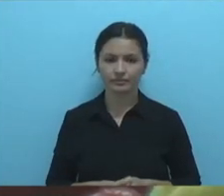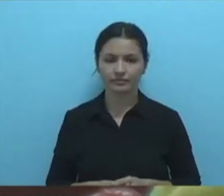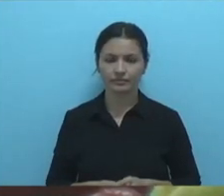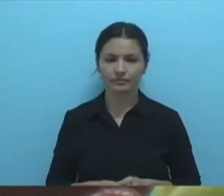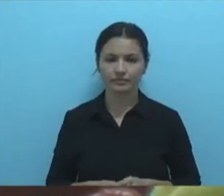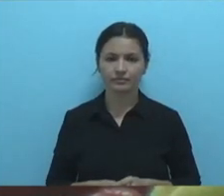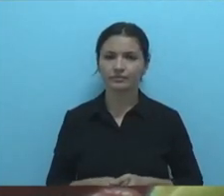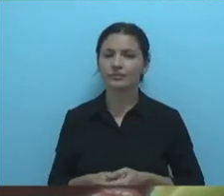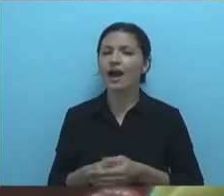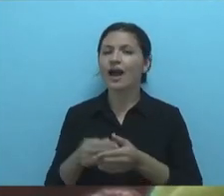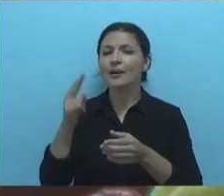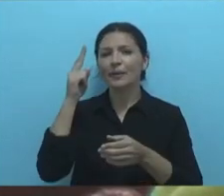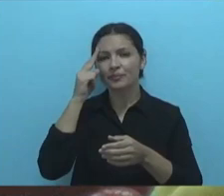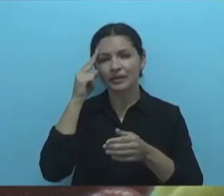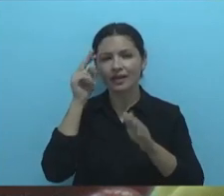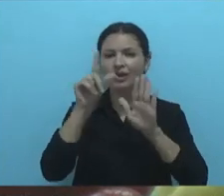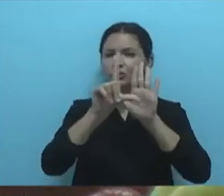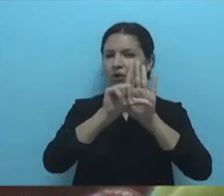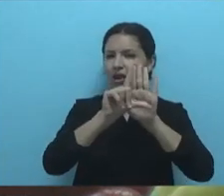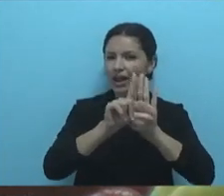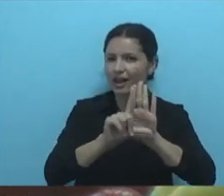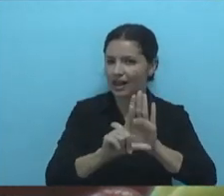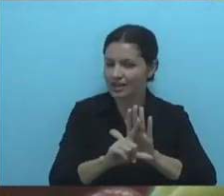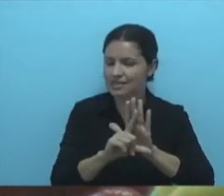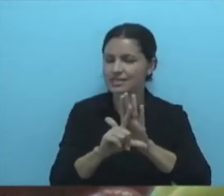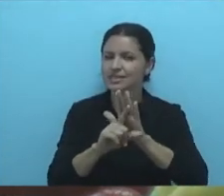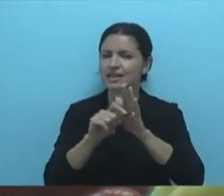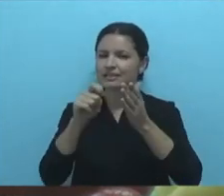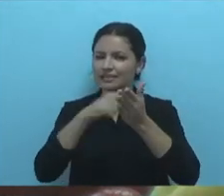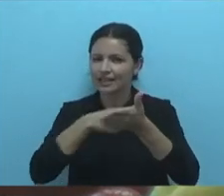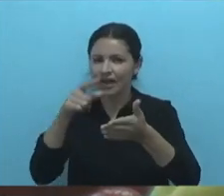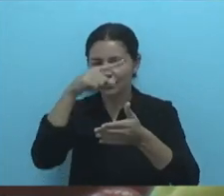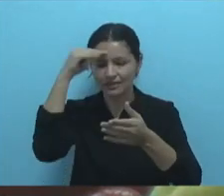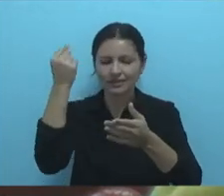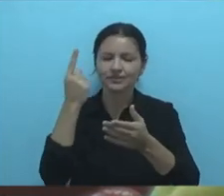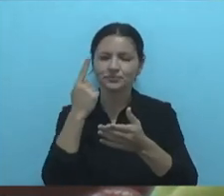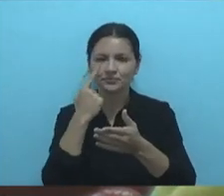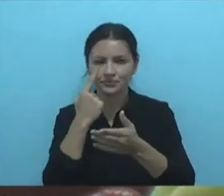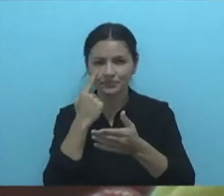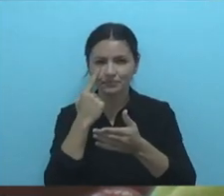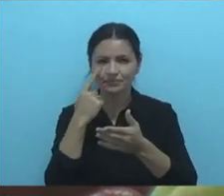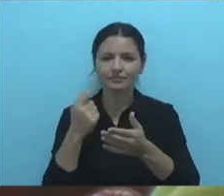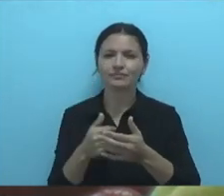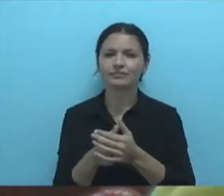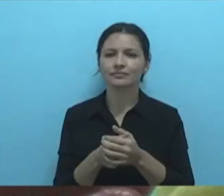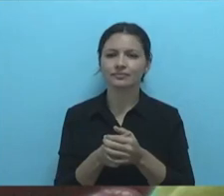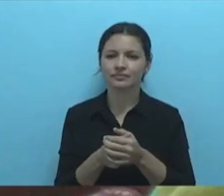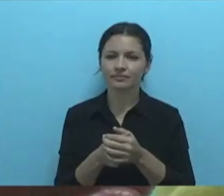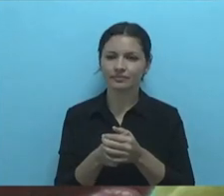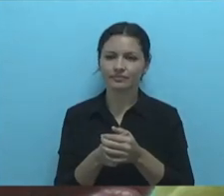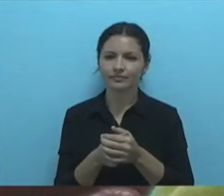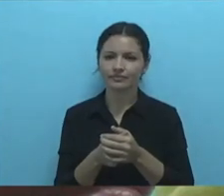2012 en los tratados internacionales y que fundadamente